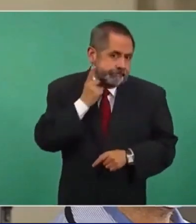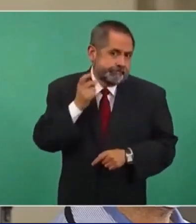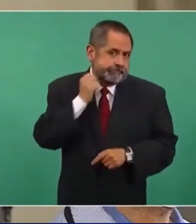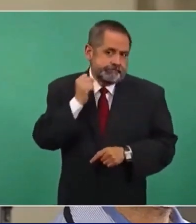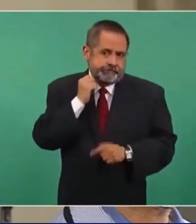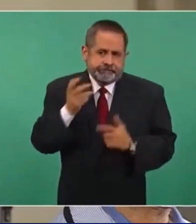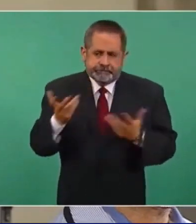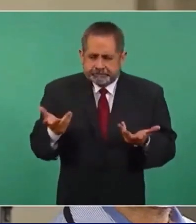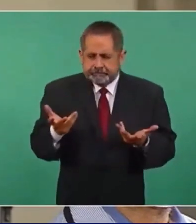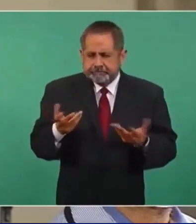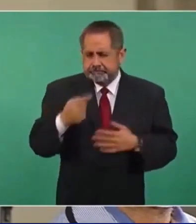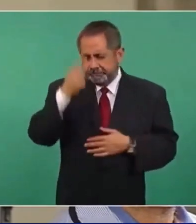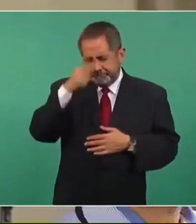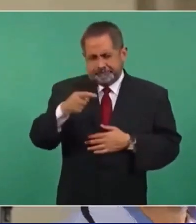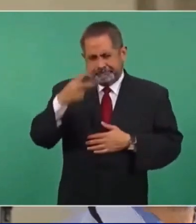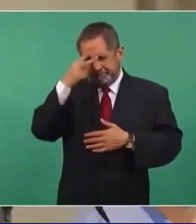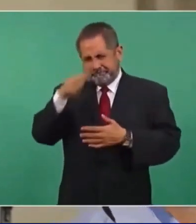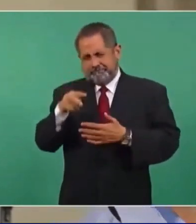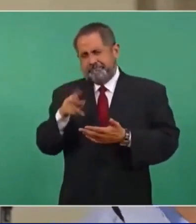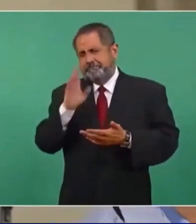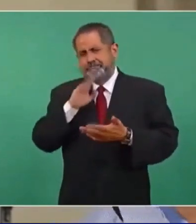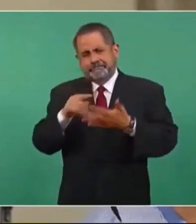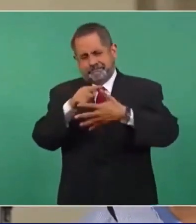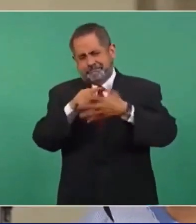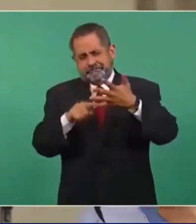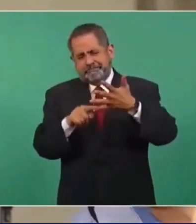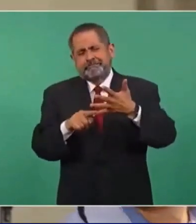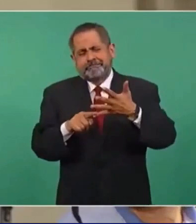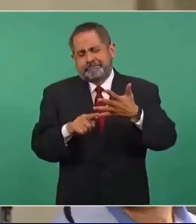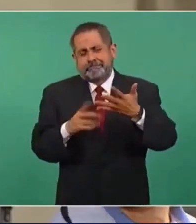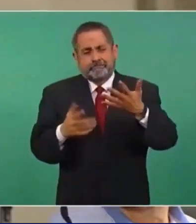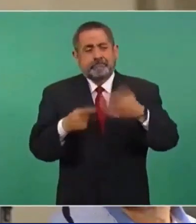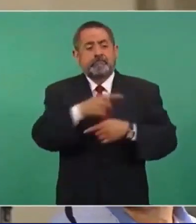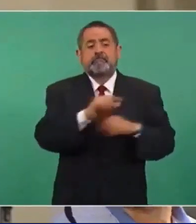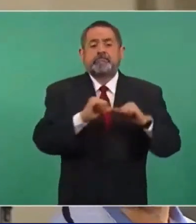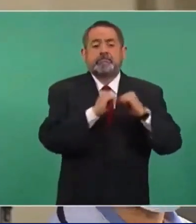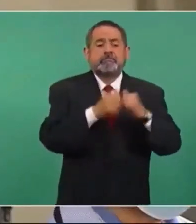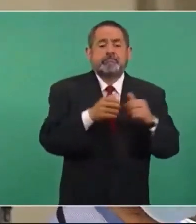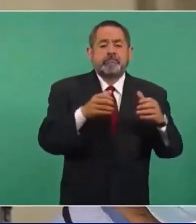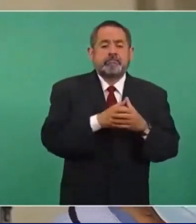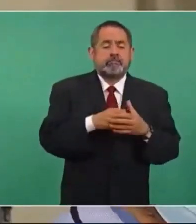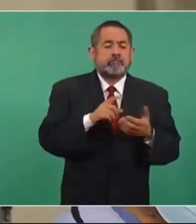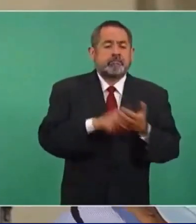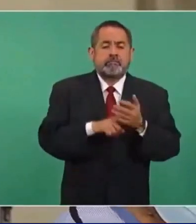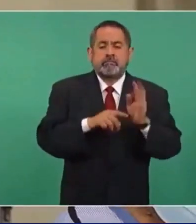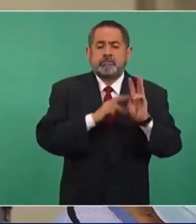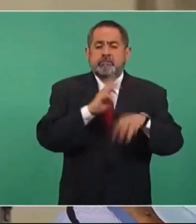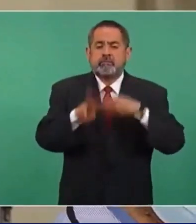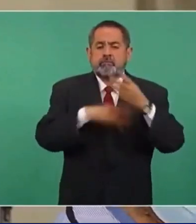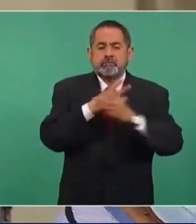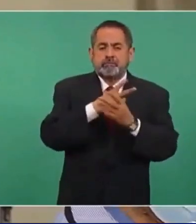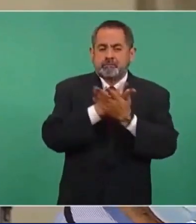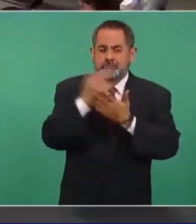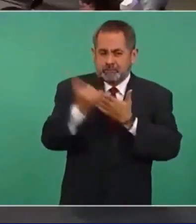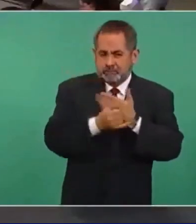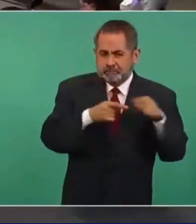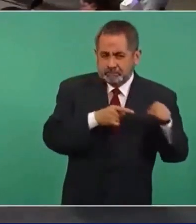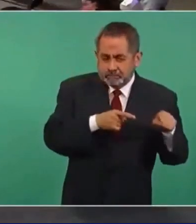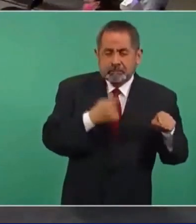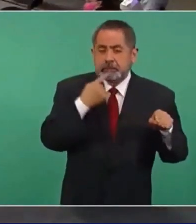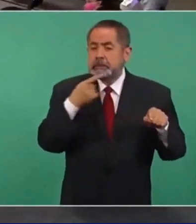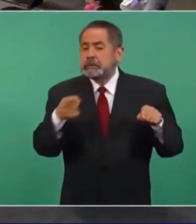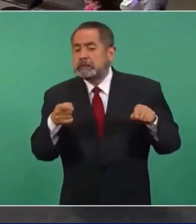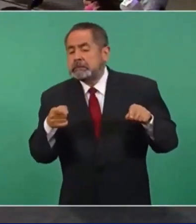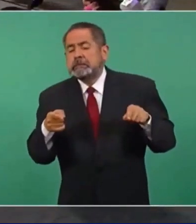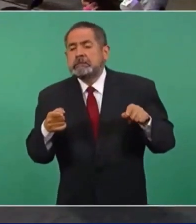finalmente coloca mal a México y también en esta organización que es The World Justice Project, también mide, por